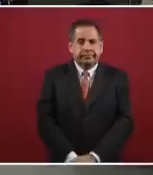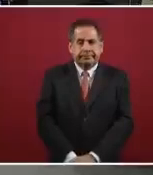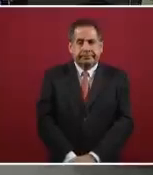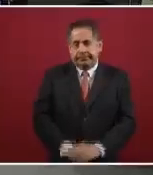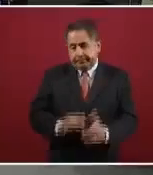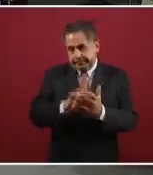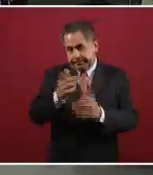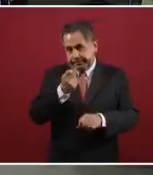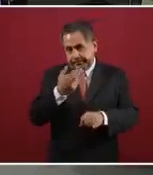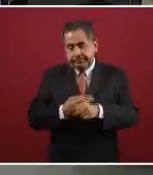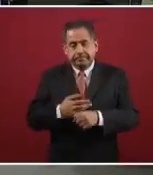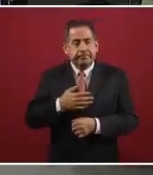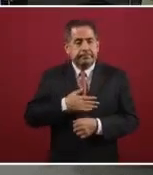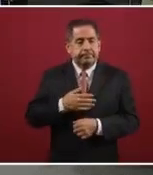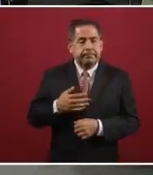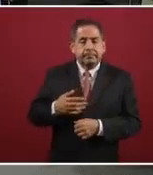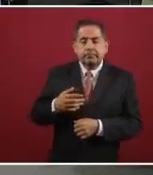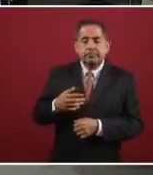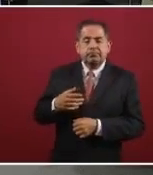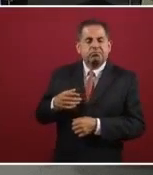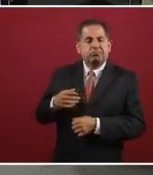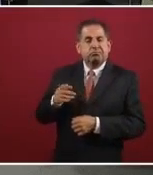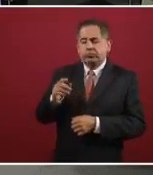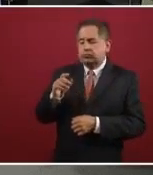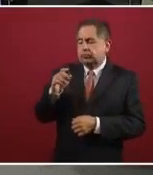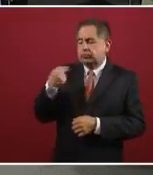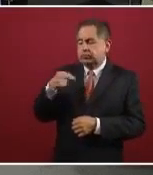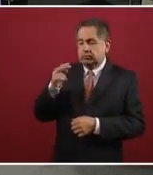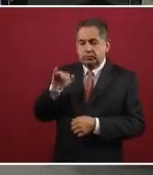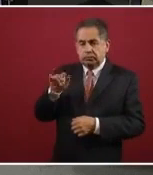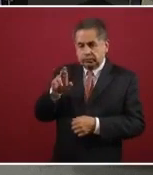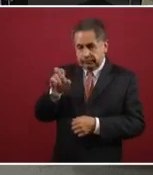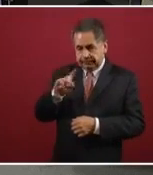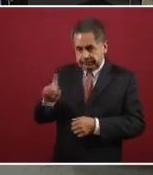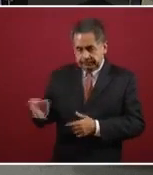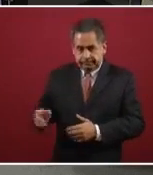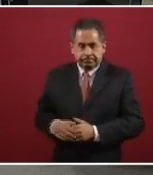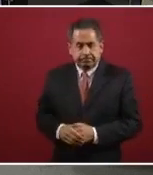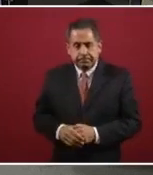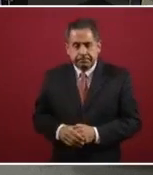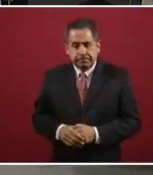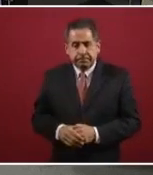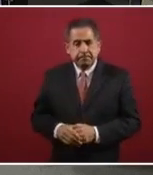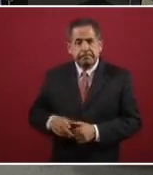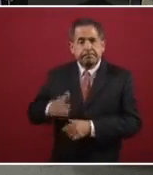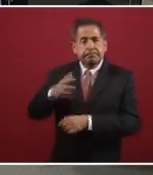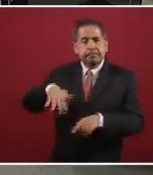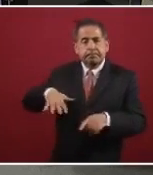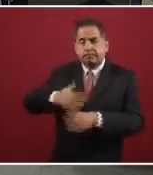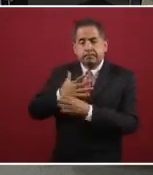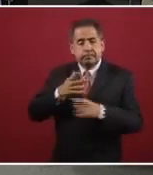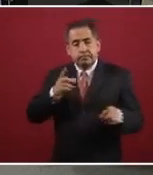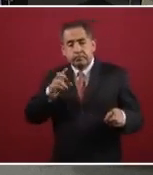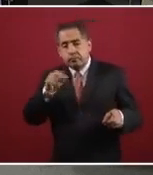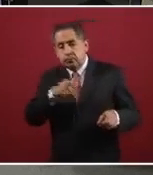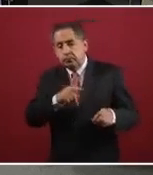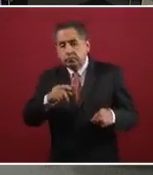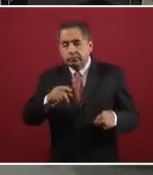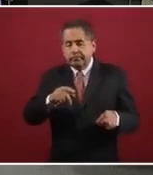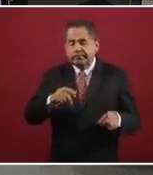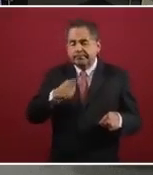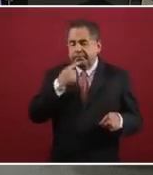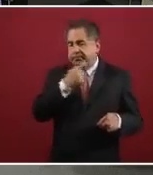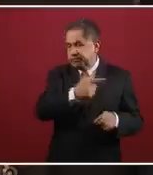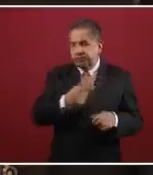Gracias, secretario. Salcín Juárez, de Sin Línea MX. Hablaba la doctora Carla Quintana que ya se identificaron cuerpos y ya